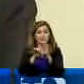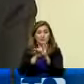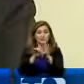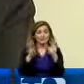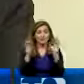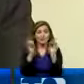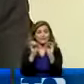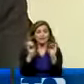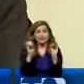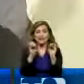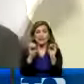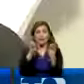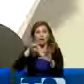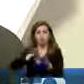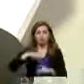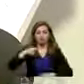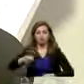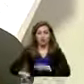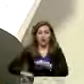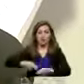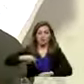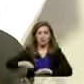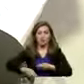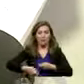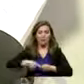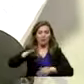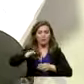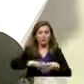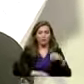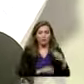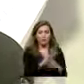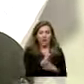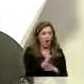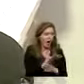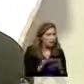alguna, se procede al reconteo. Los votos blancos desaparecen,